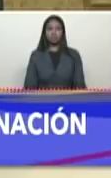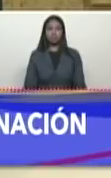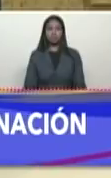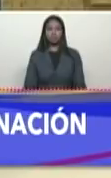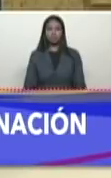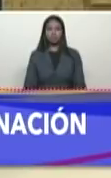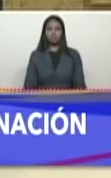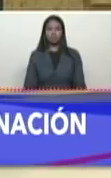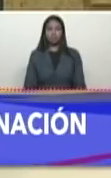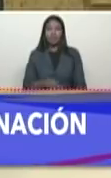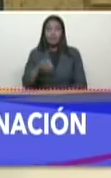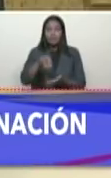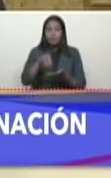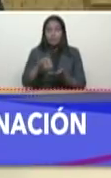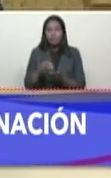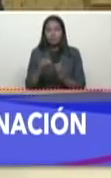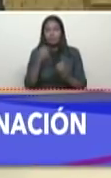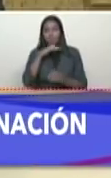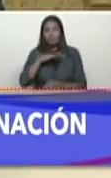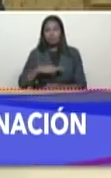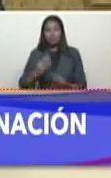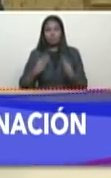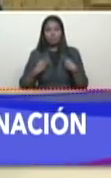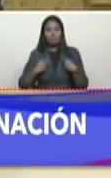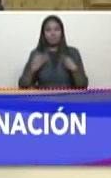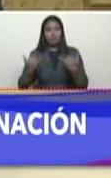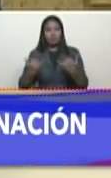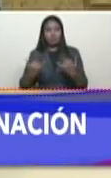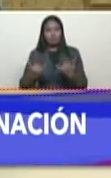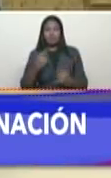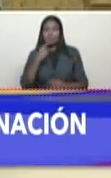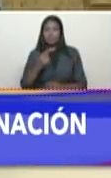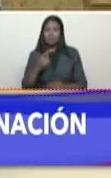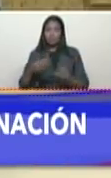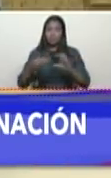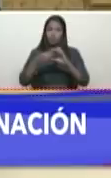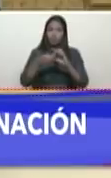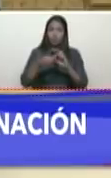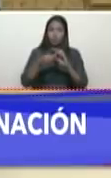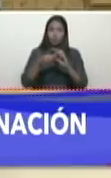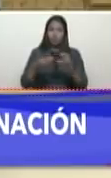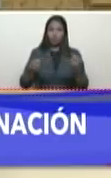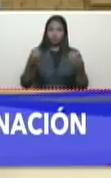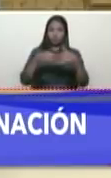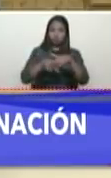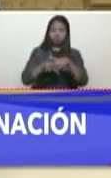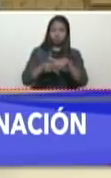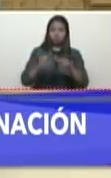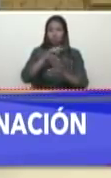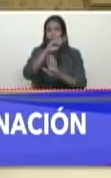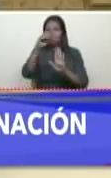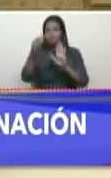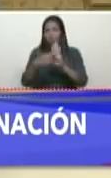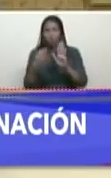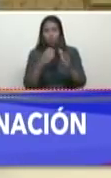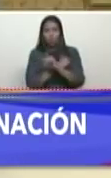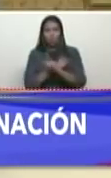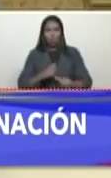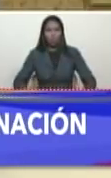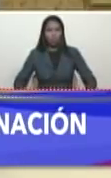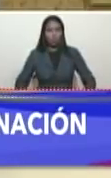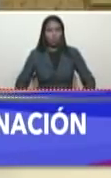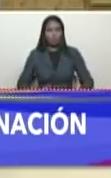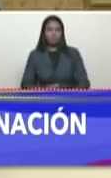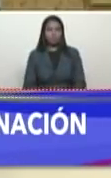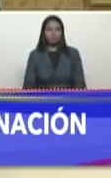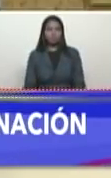para este momento de la historia que estamos viviendo hablábamos de la unión y la cohesión absoluta de la fuerza hermanos en algo libre